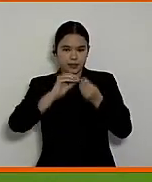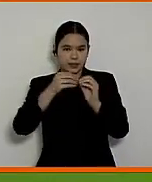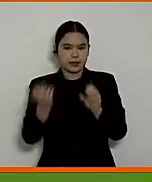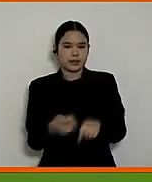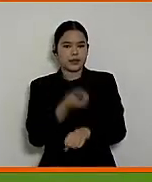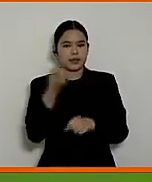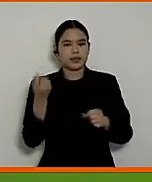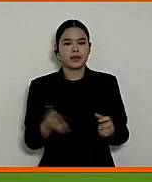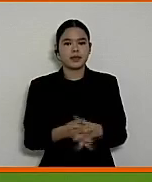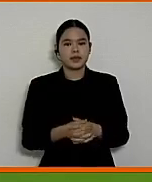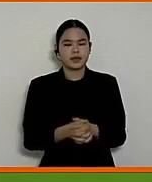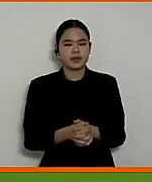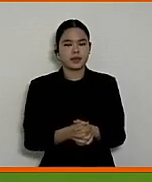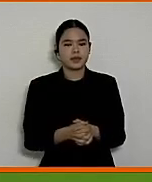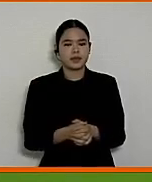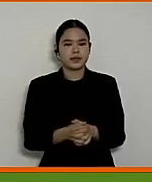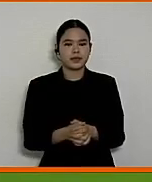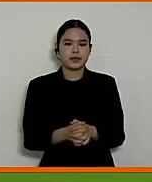es...